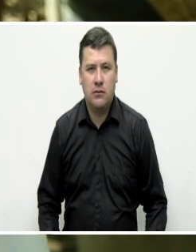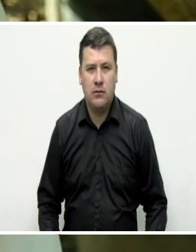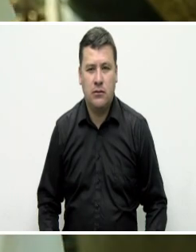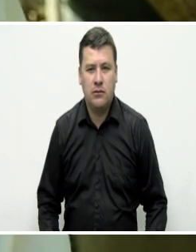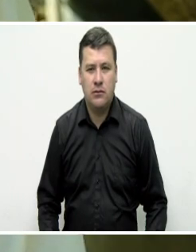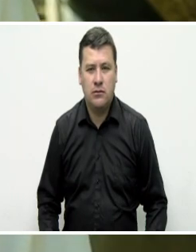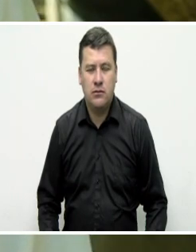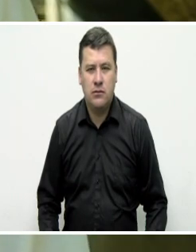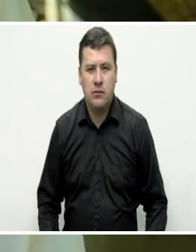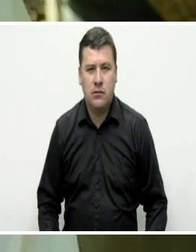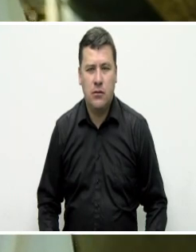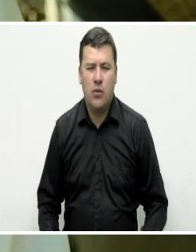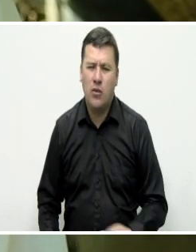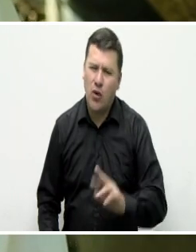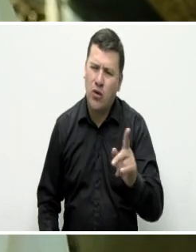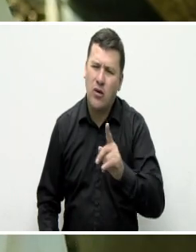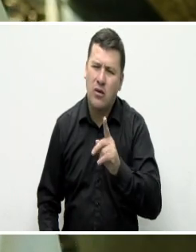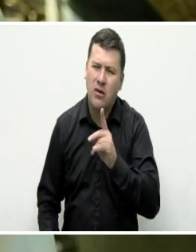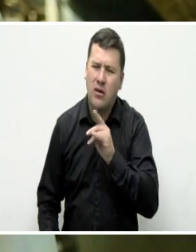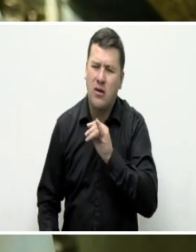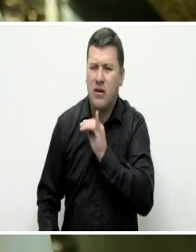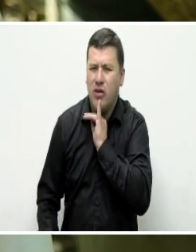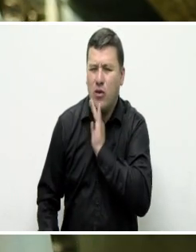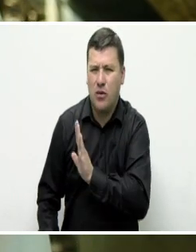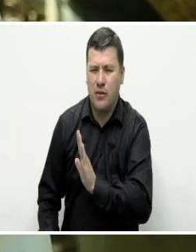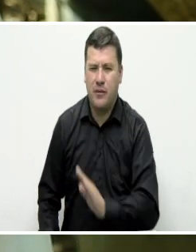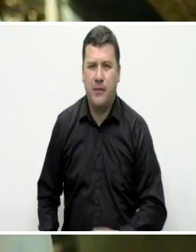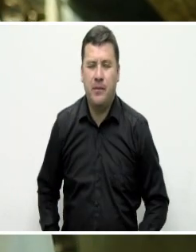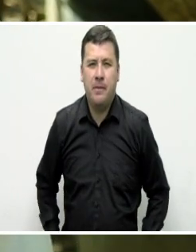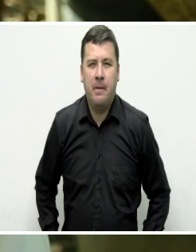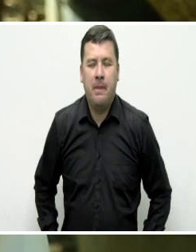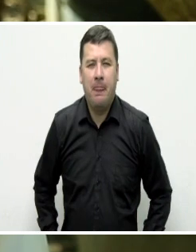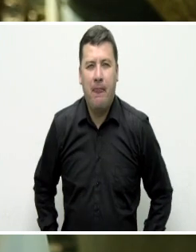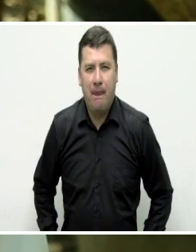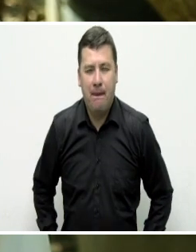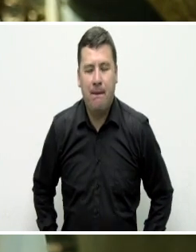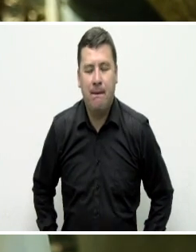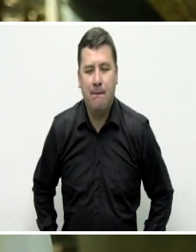Nukwanjina, Chuimeichijo Kujin, Umbanema Shainaka Mukwashka.